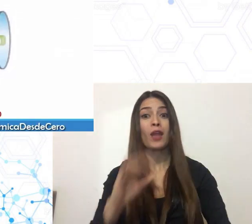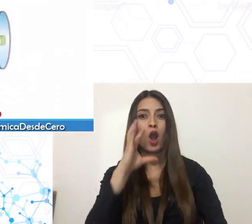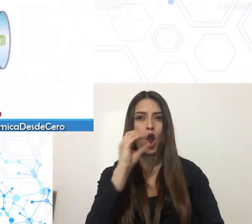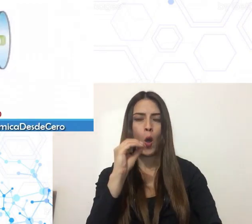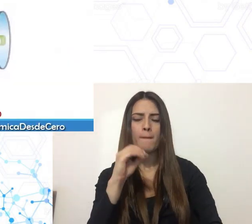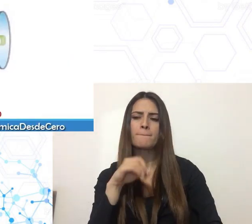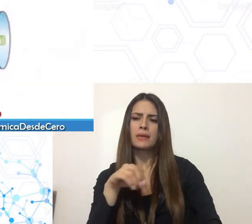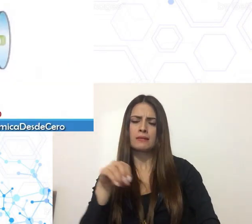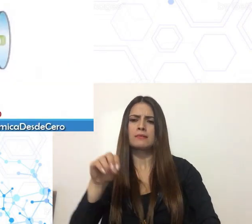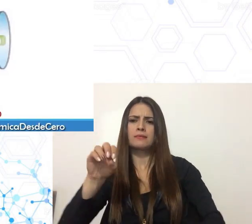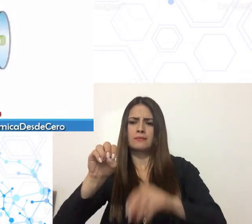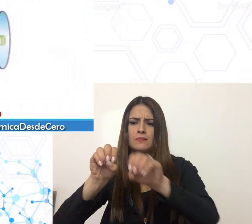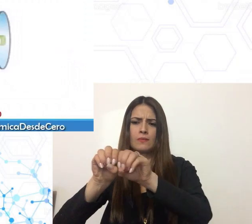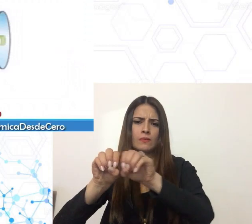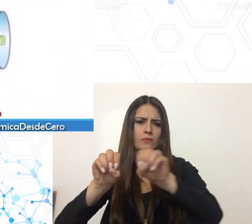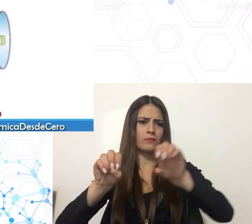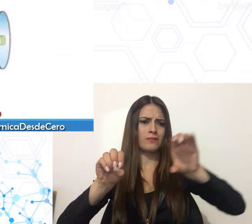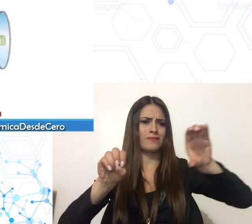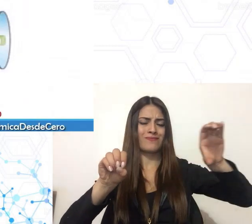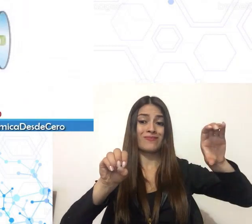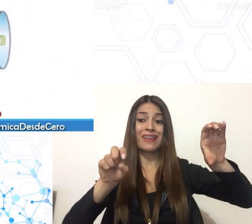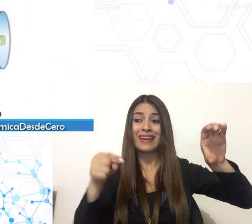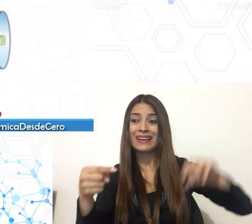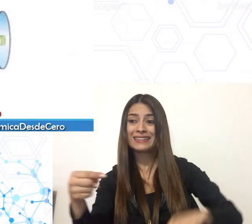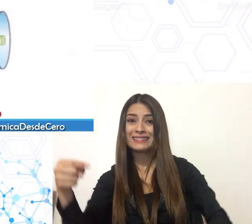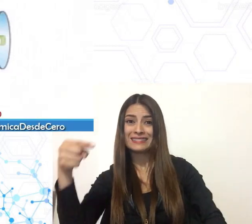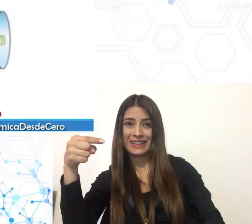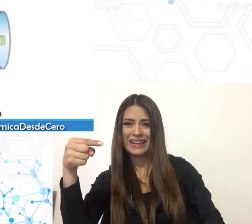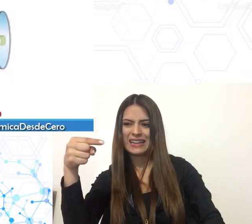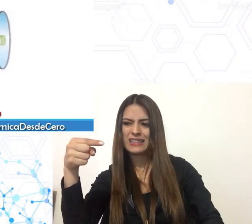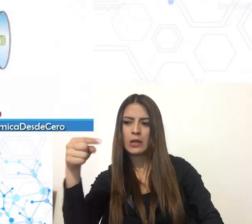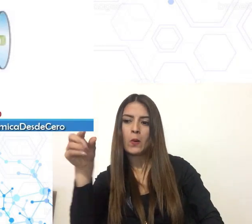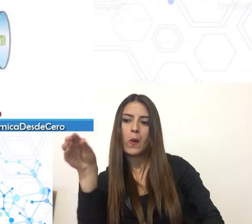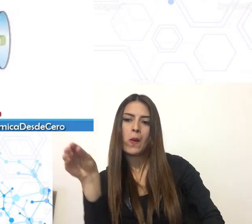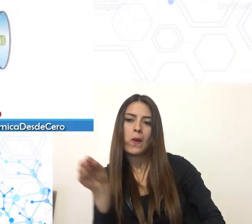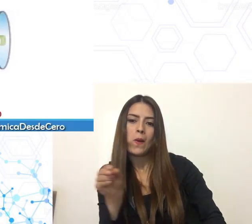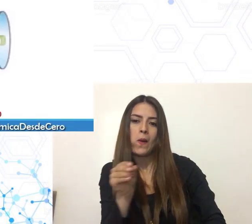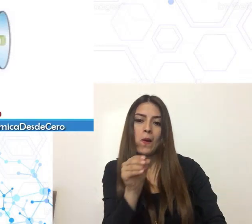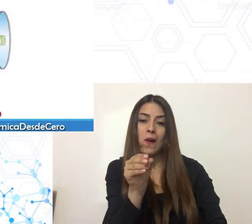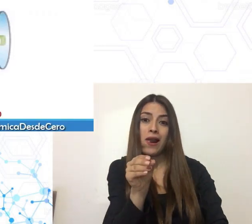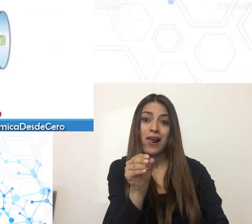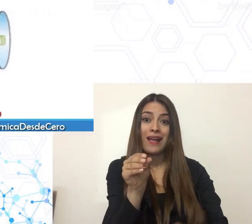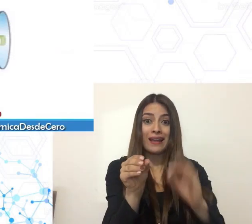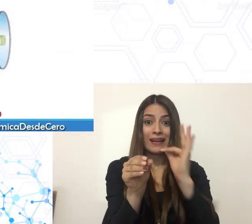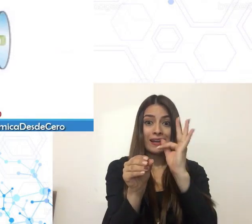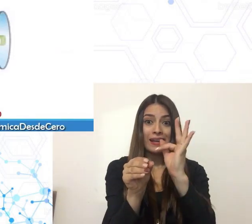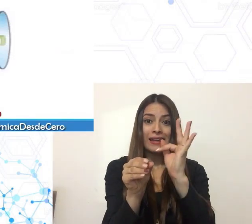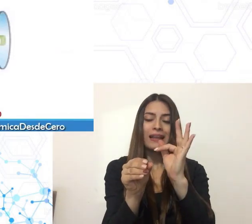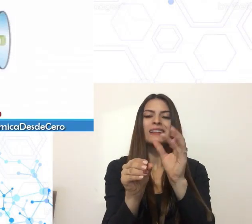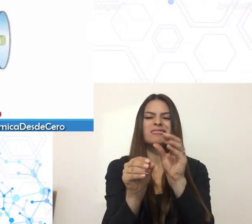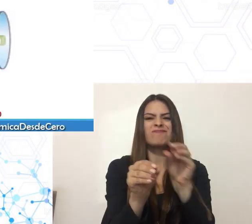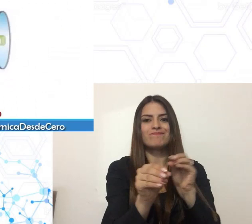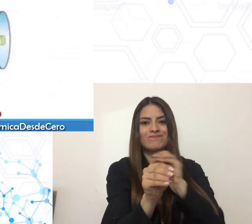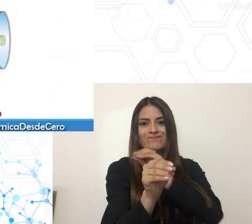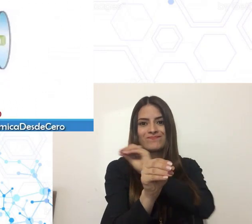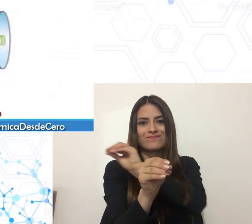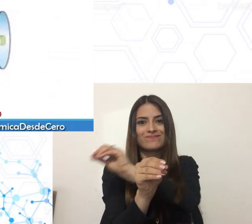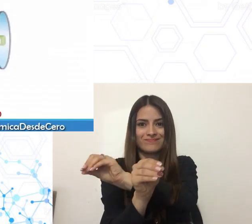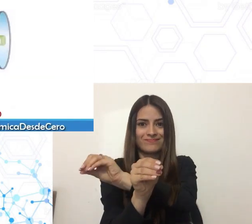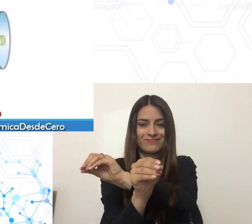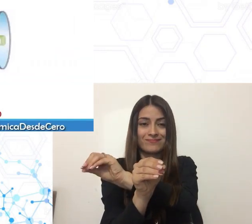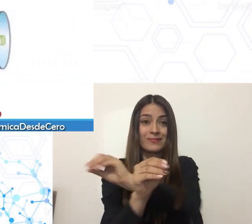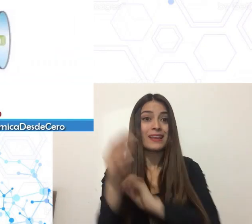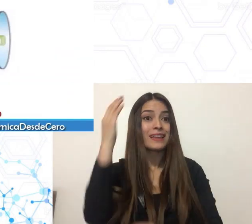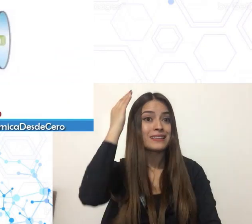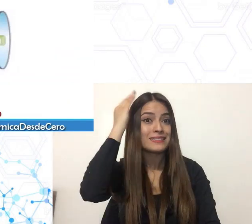Goldstein? Goldstein lo que hizo fue correr un poco el cátodo, el cual estaba perforado, lo perforó y aquí